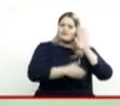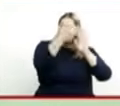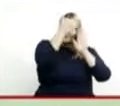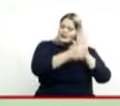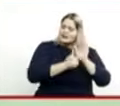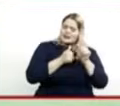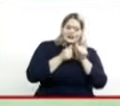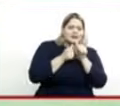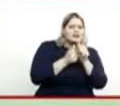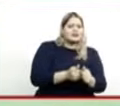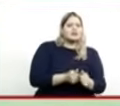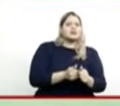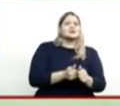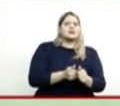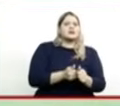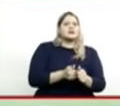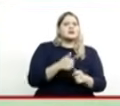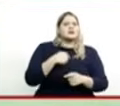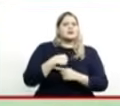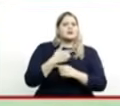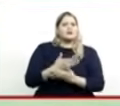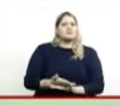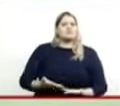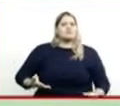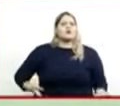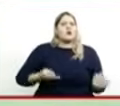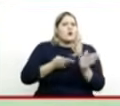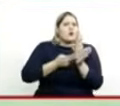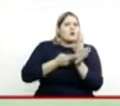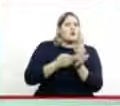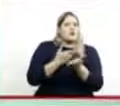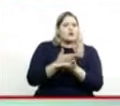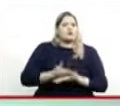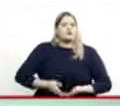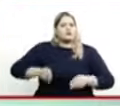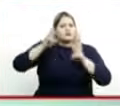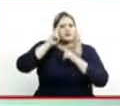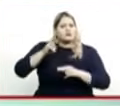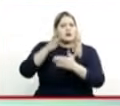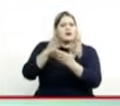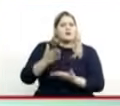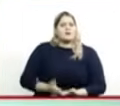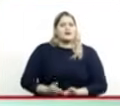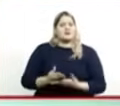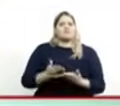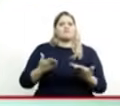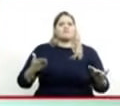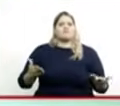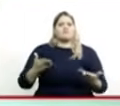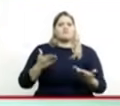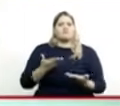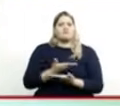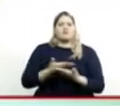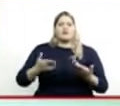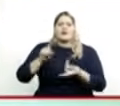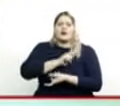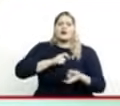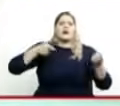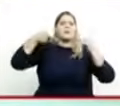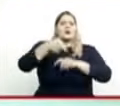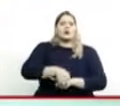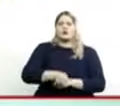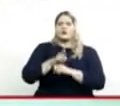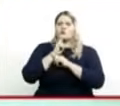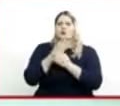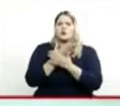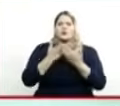leyes. Honraré mi palabra y cumpliré mi promesa de refundar Honduras. Por ello les